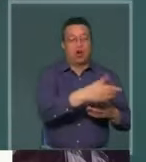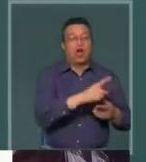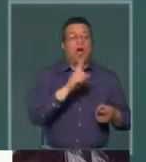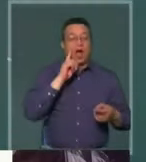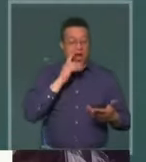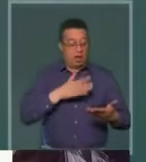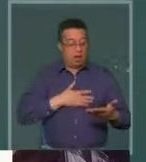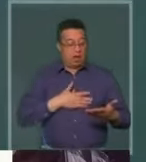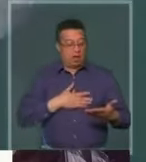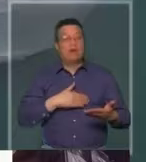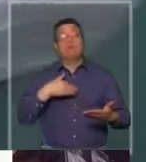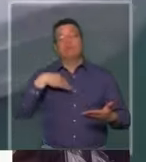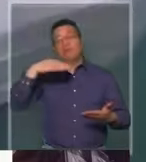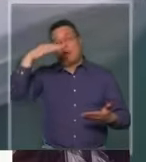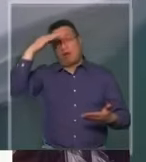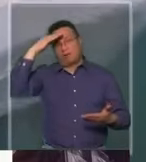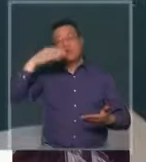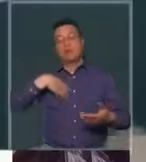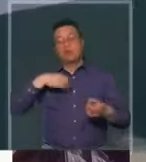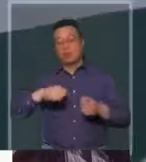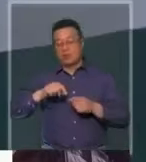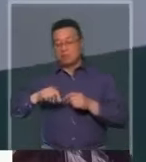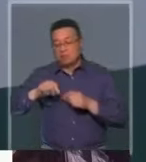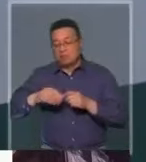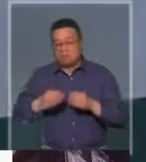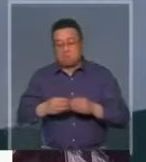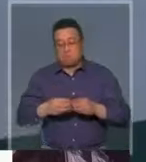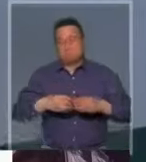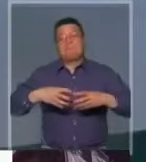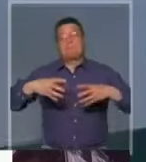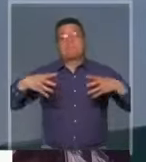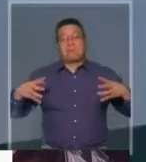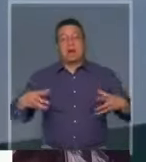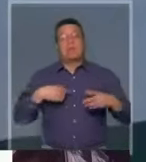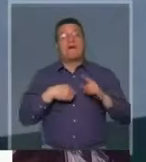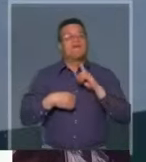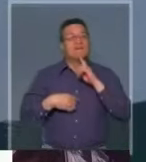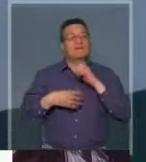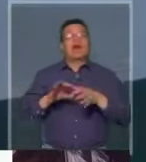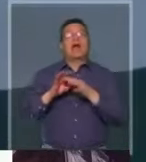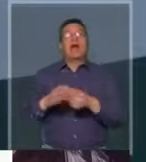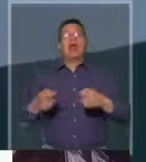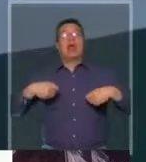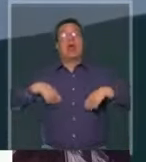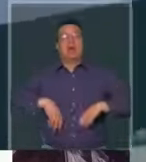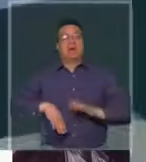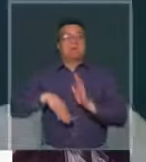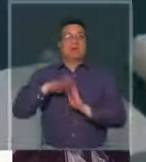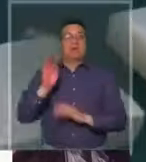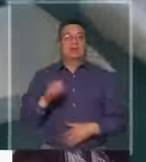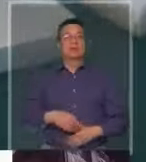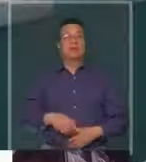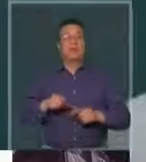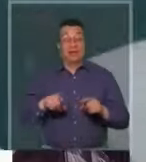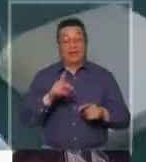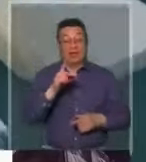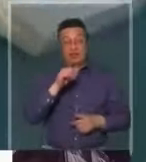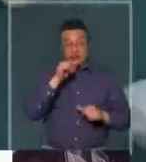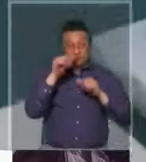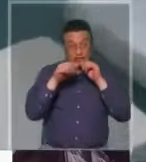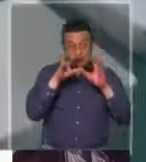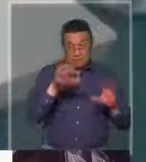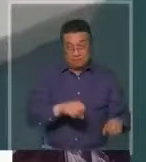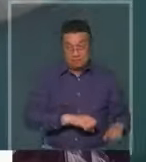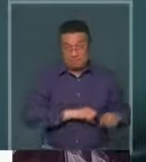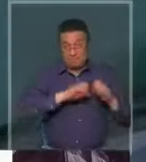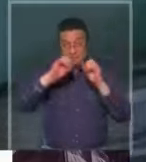una mayor posibilidad de intervenir la droga para aumentar su cantidad y con ello las ganancias envía este tipo de droga al a